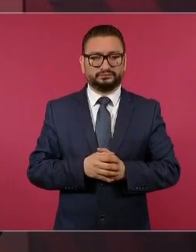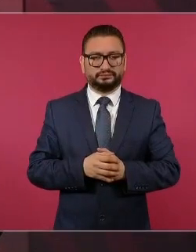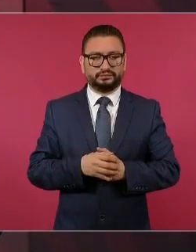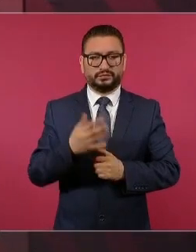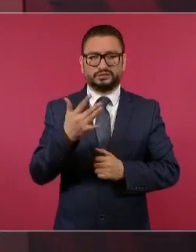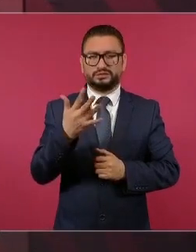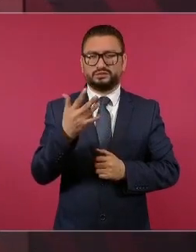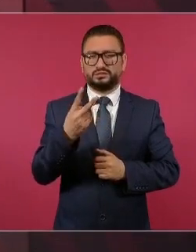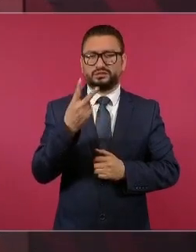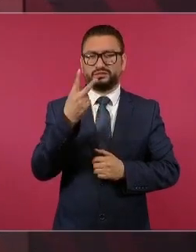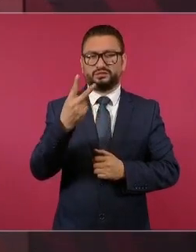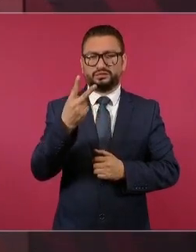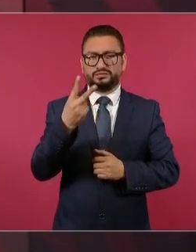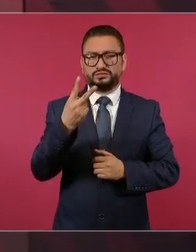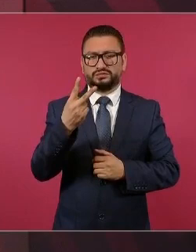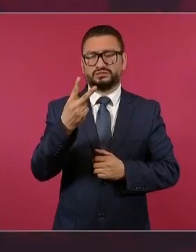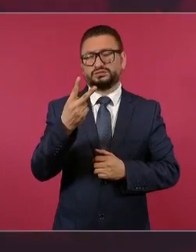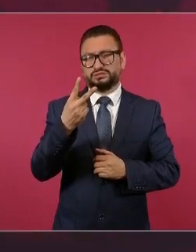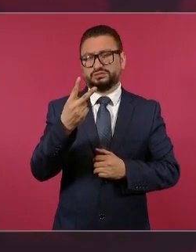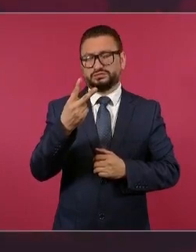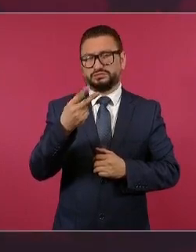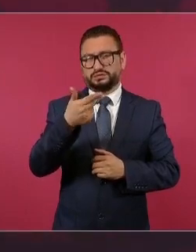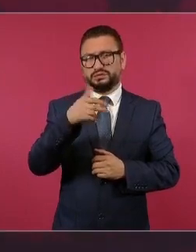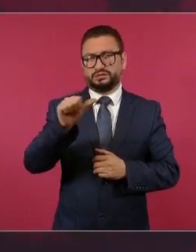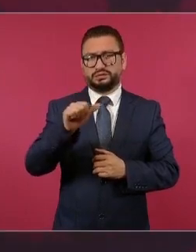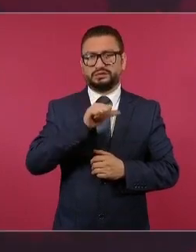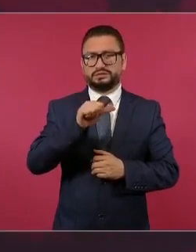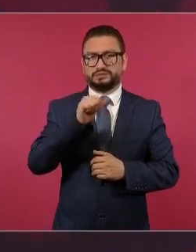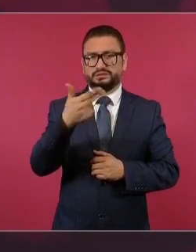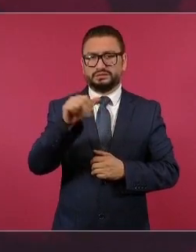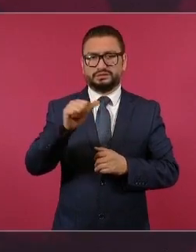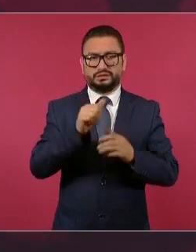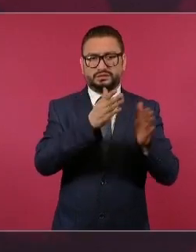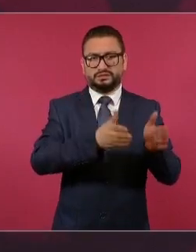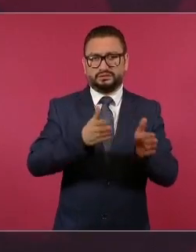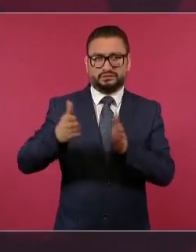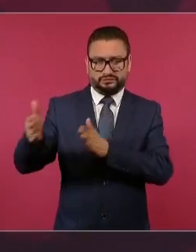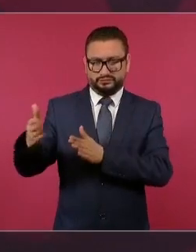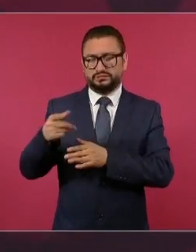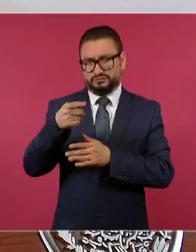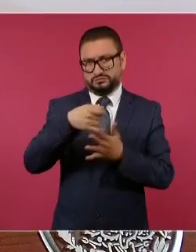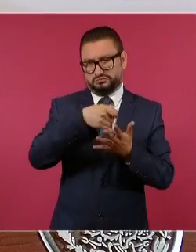52 hectáreas, 16 hectáreas a cada uno. Entonces sembraron cedro y luego cacao